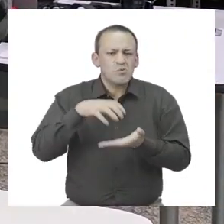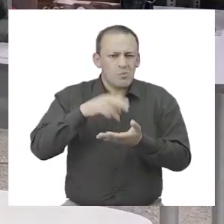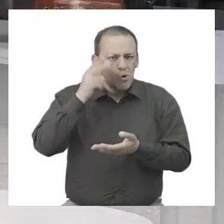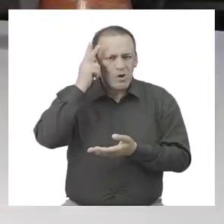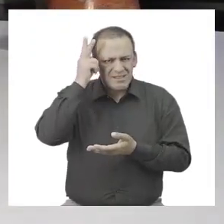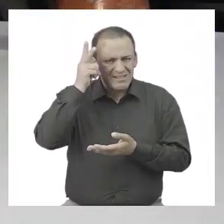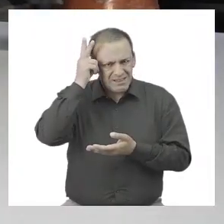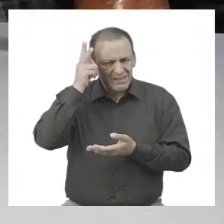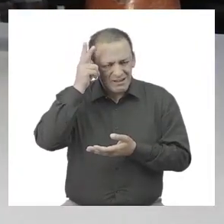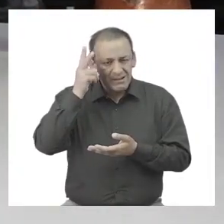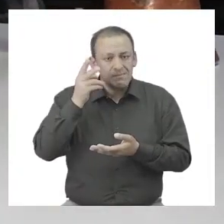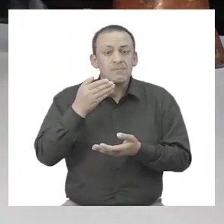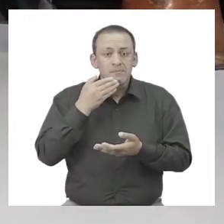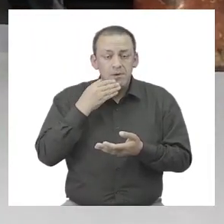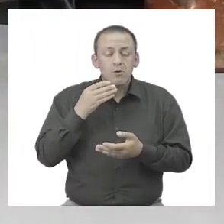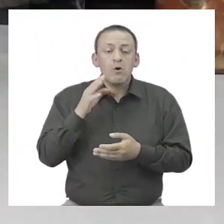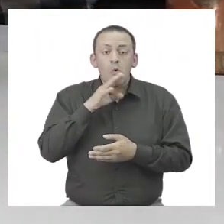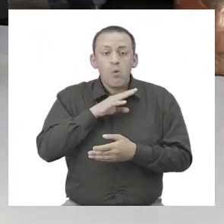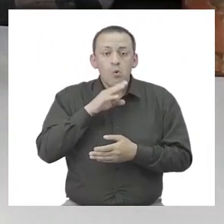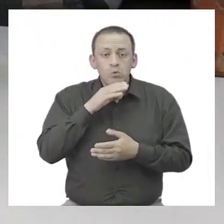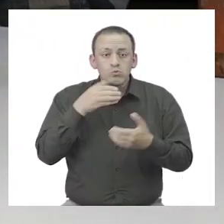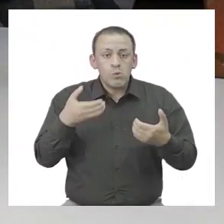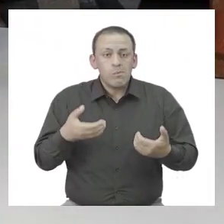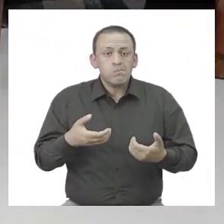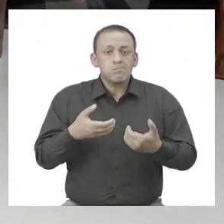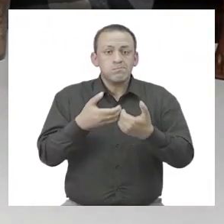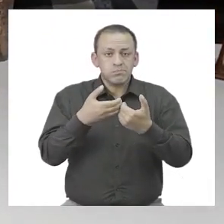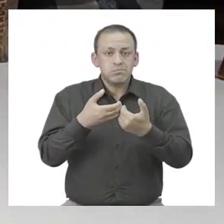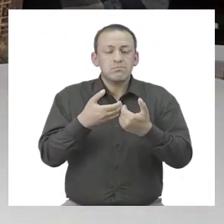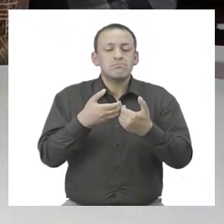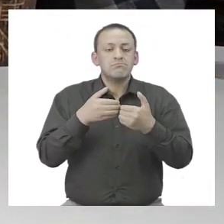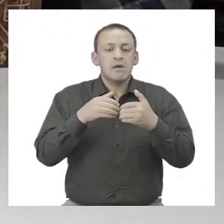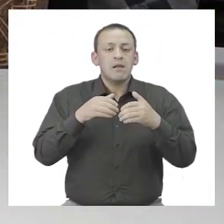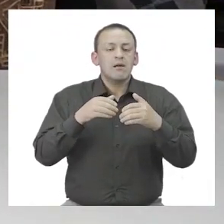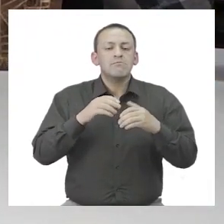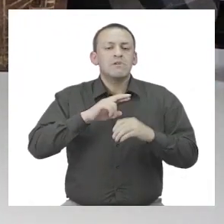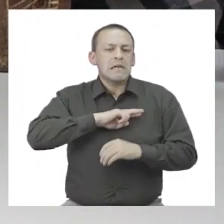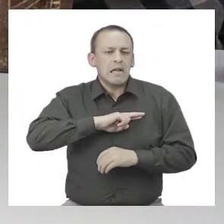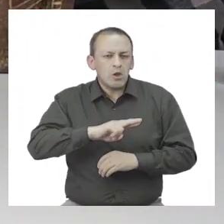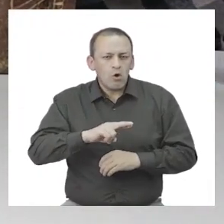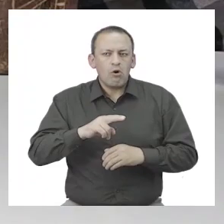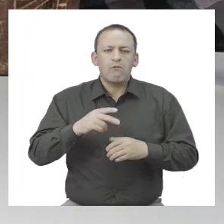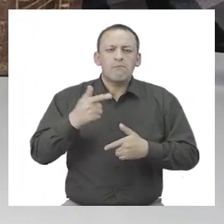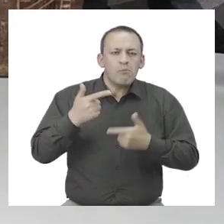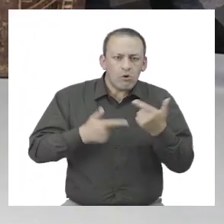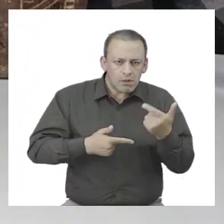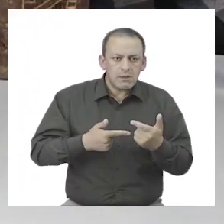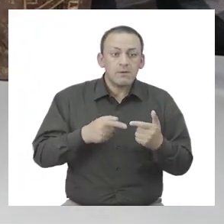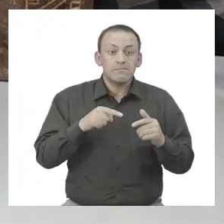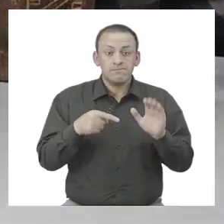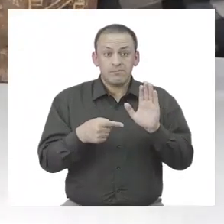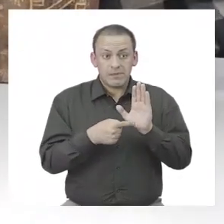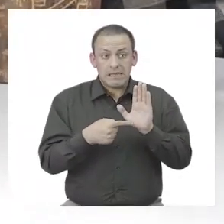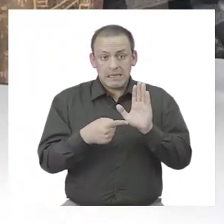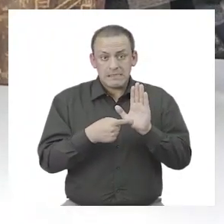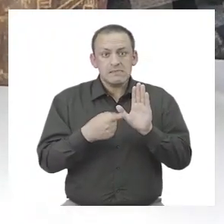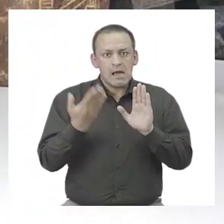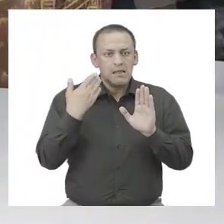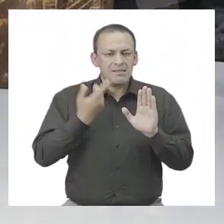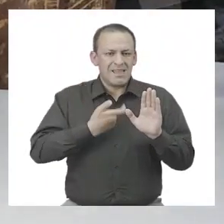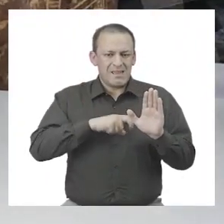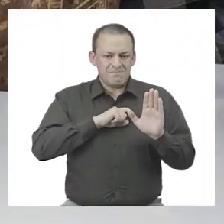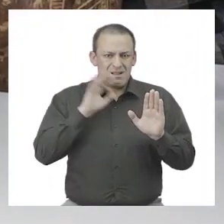indígenas, el uso del quero como tema de ceremonialidad continúa. Y este ejemplar de acá es un quero, pero de época